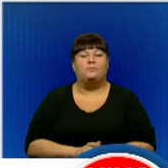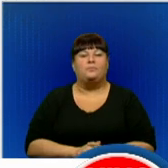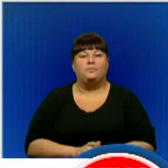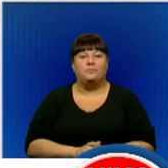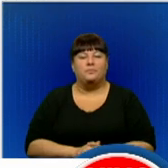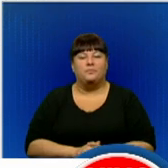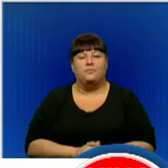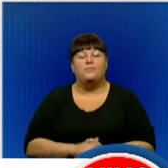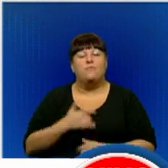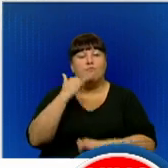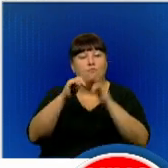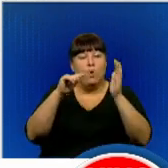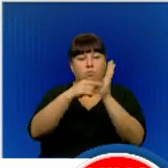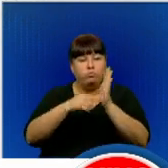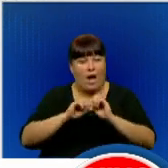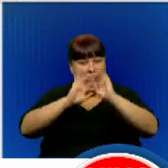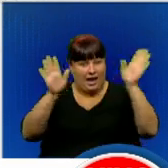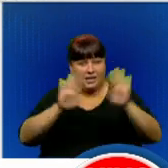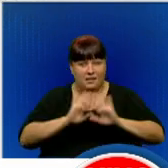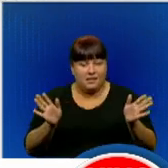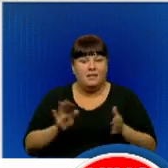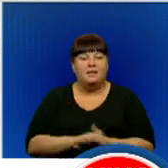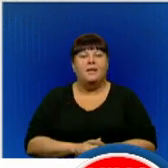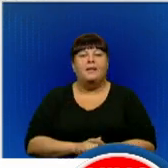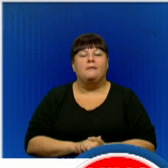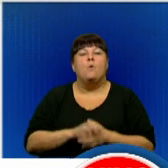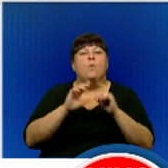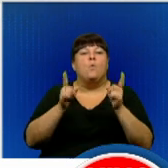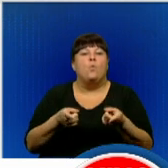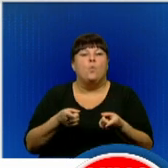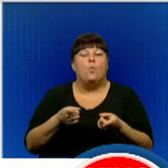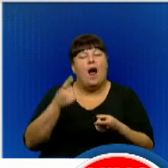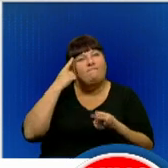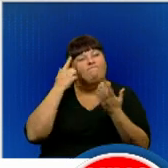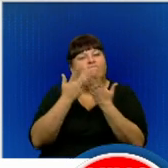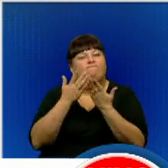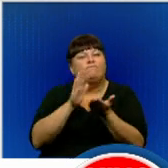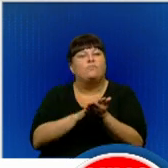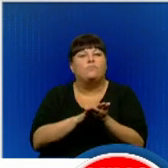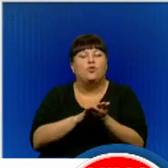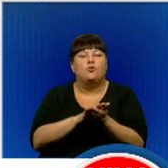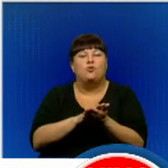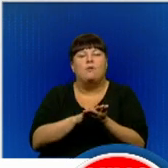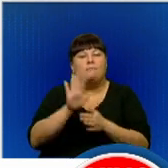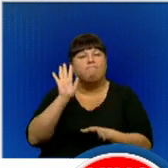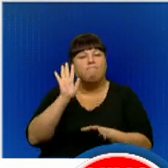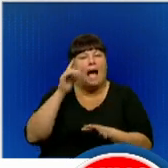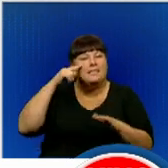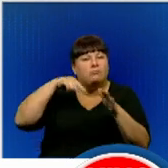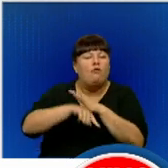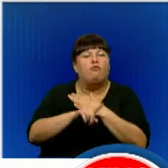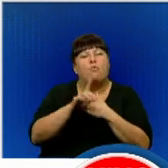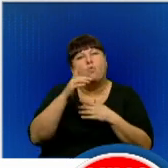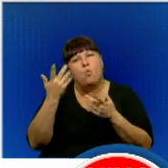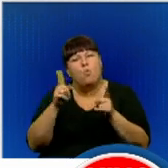hechas estas aclaraciones hacer también algunas reflexiones un poco más de fondo tal